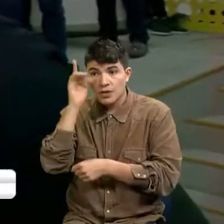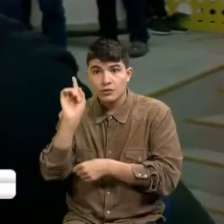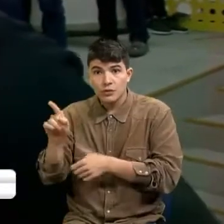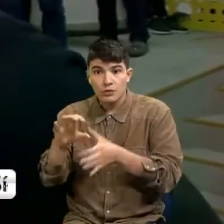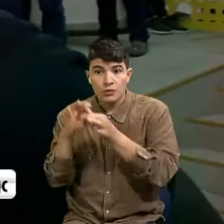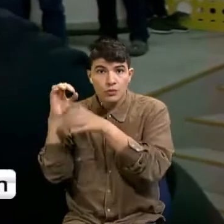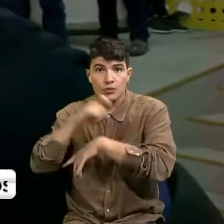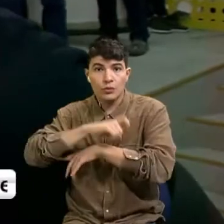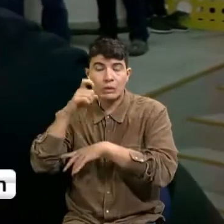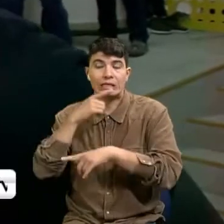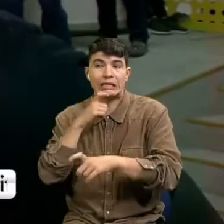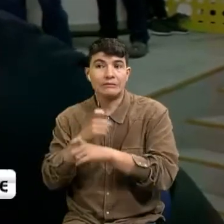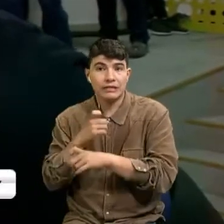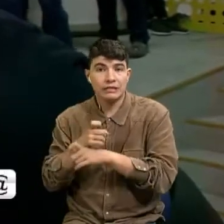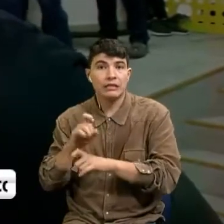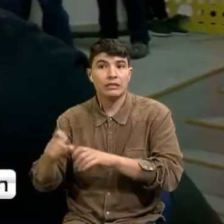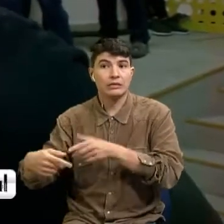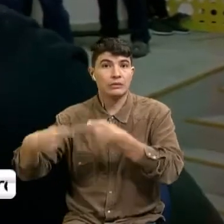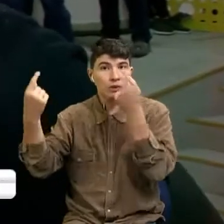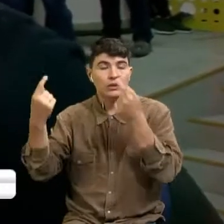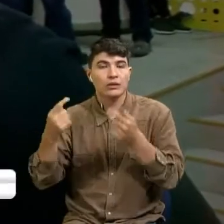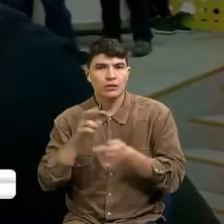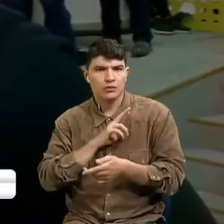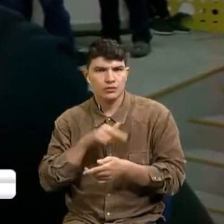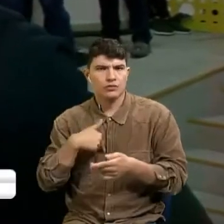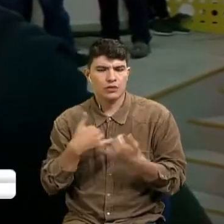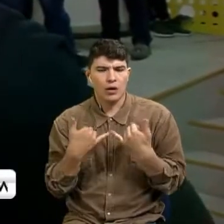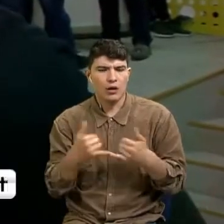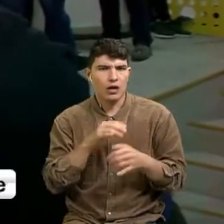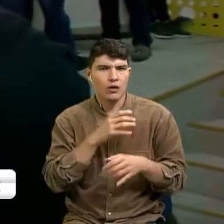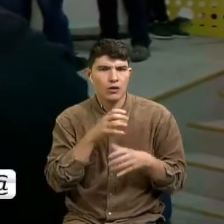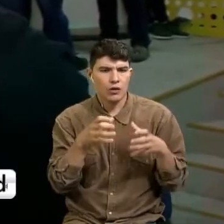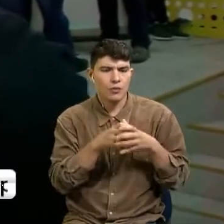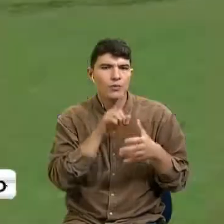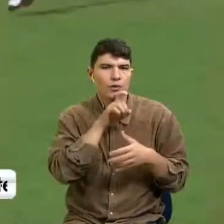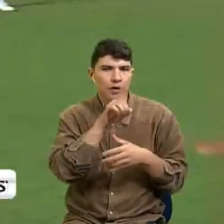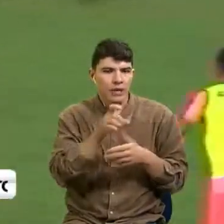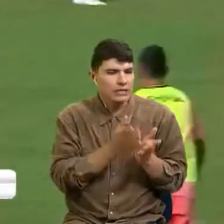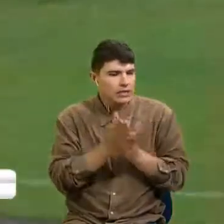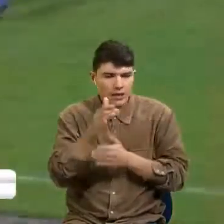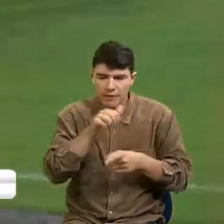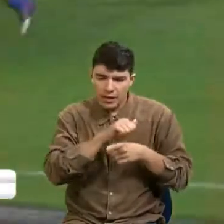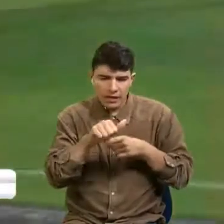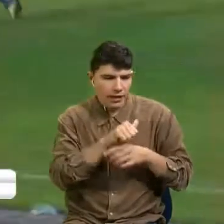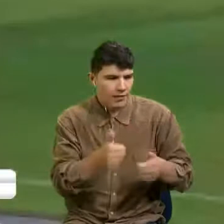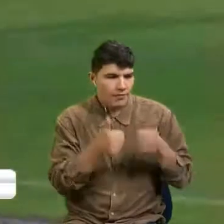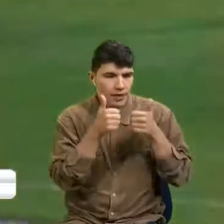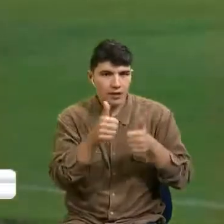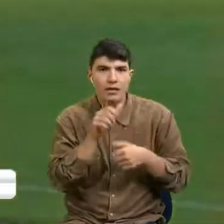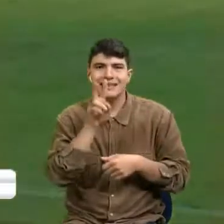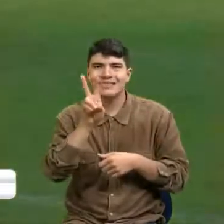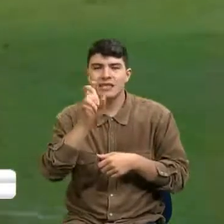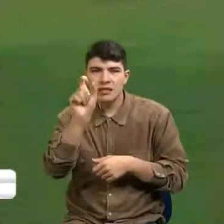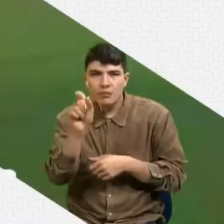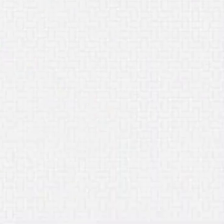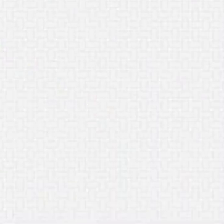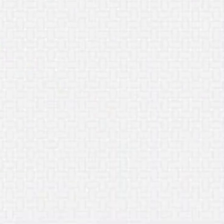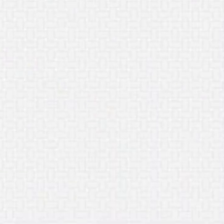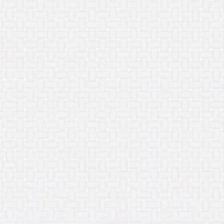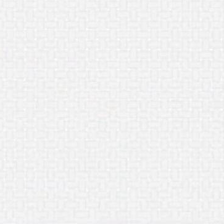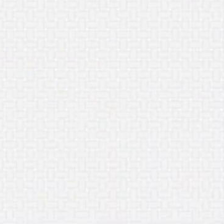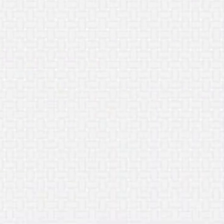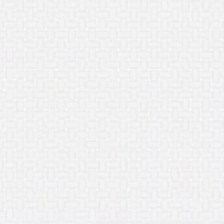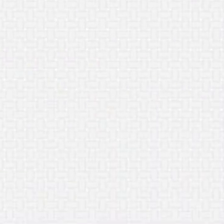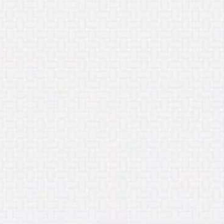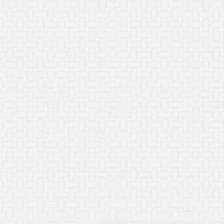hay que trabajar partido una semana y yo creo que es el equipo si en esa tónica no vamos a quedar con los tres juntos bucaramanga tiene siete puntos en la liga y 122 en el